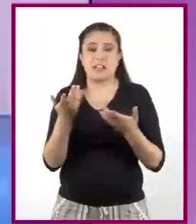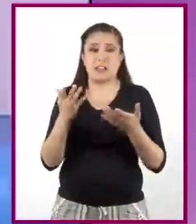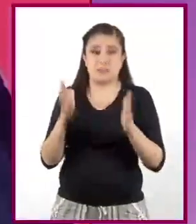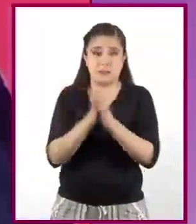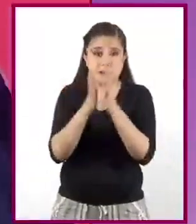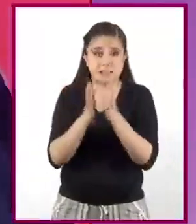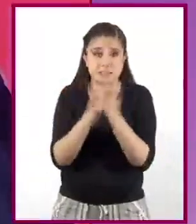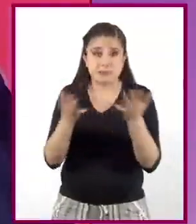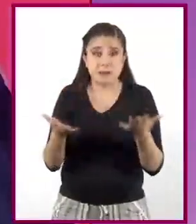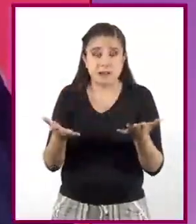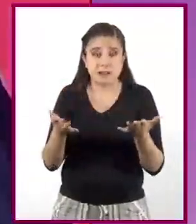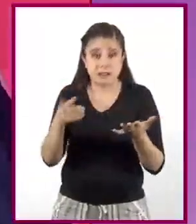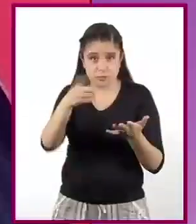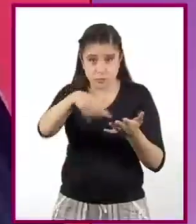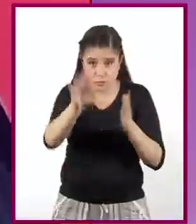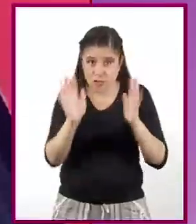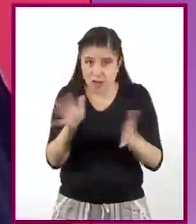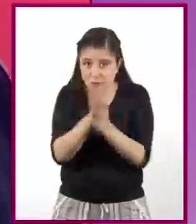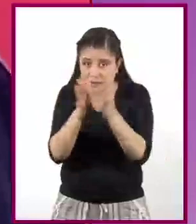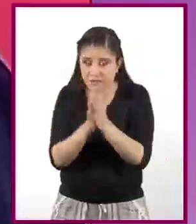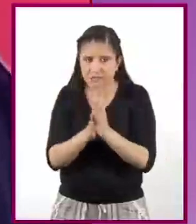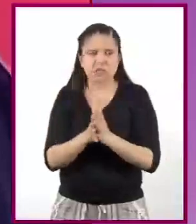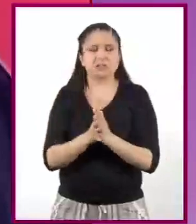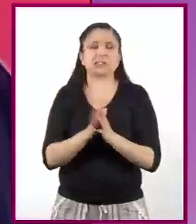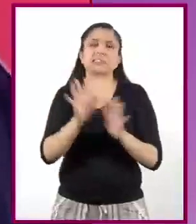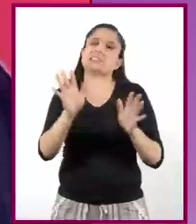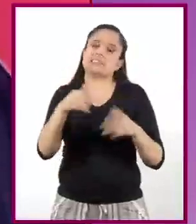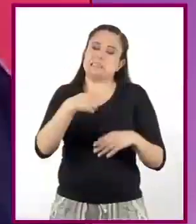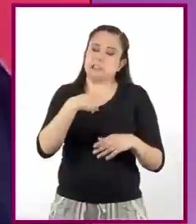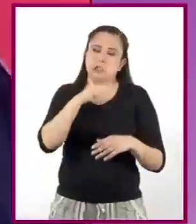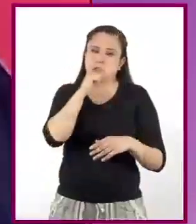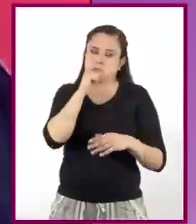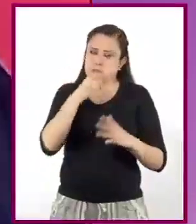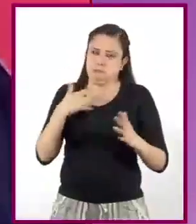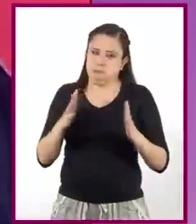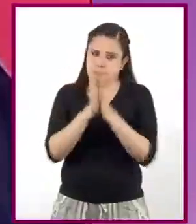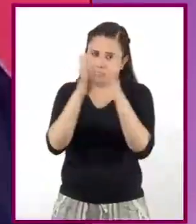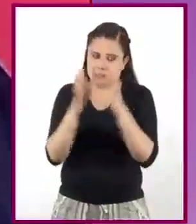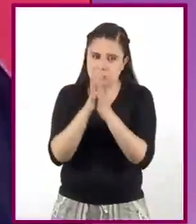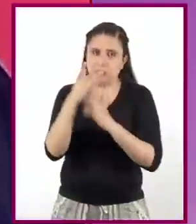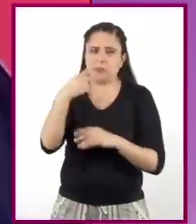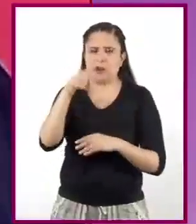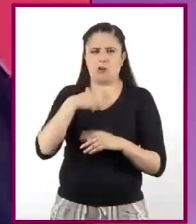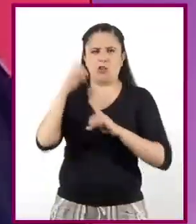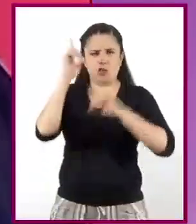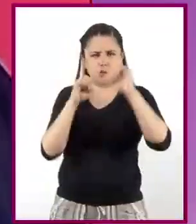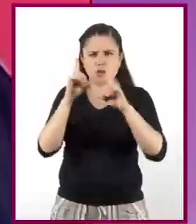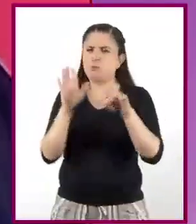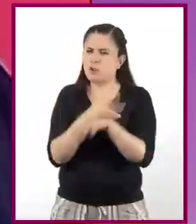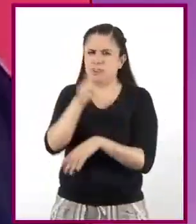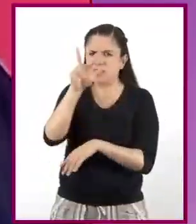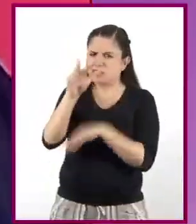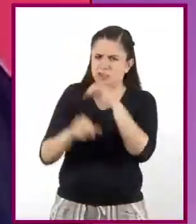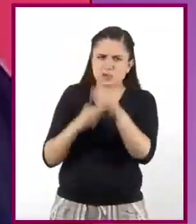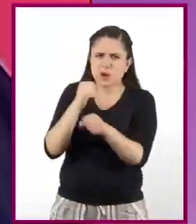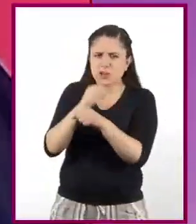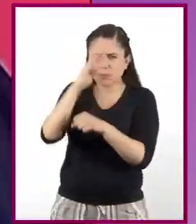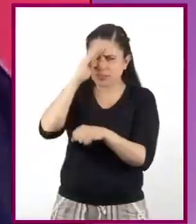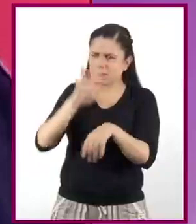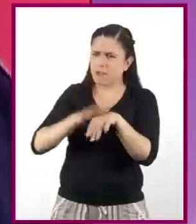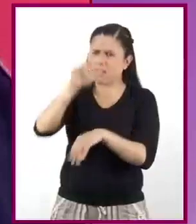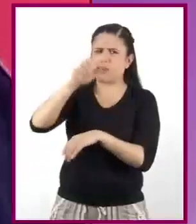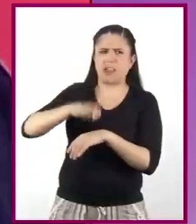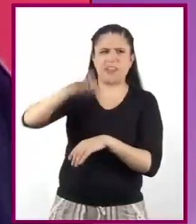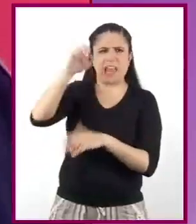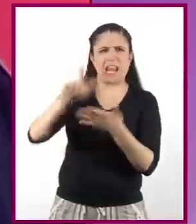país? Bueno, yo no he participado en ninguna sociedad estudiantil, pero tengo una duda, ¿por qué hasta los 18 años se le considera la mayoría de